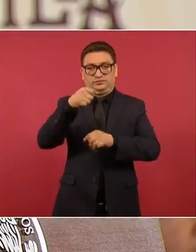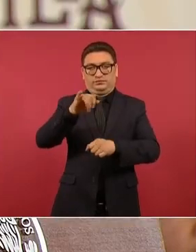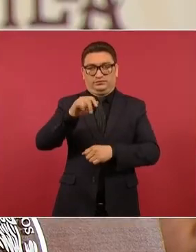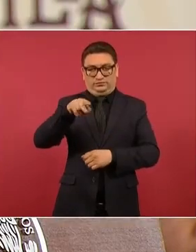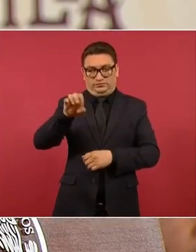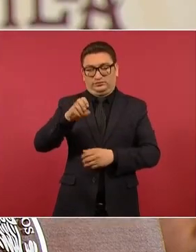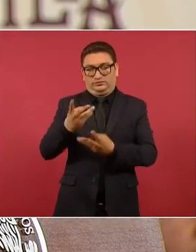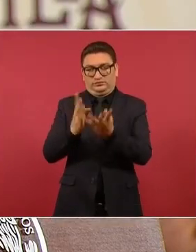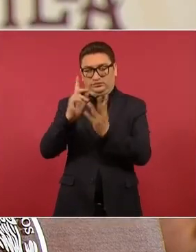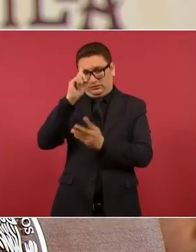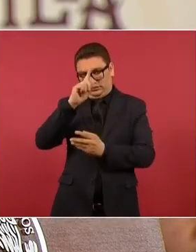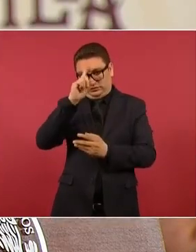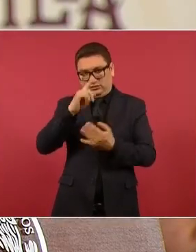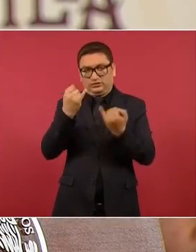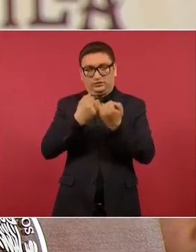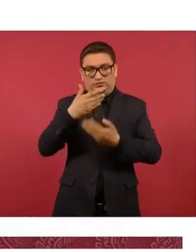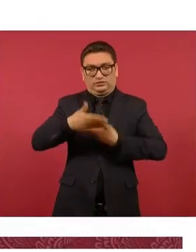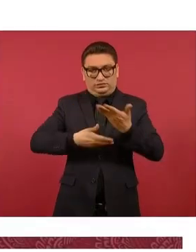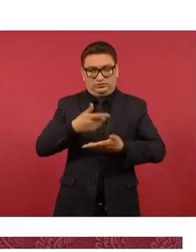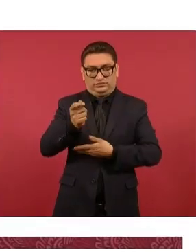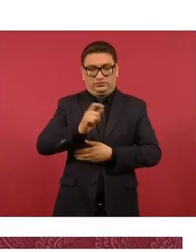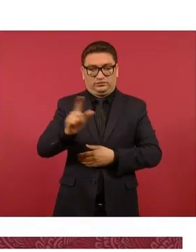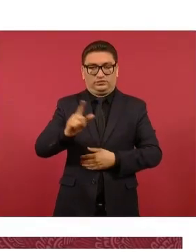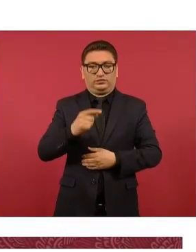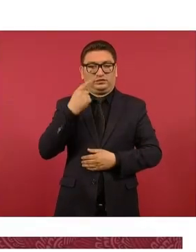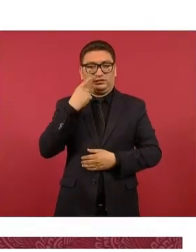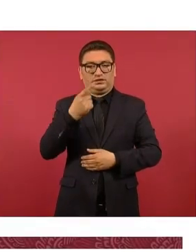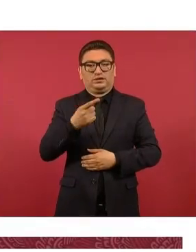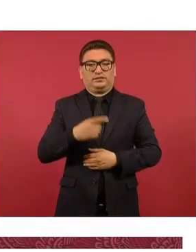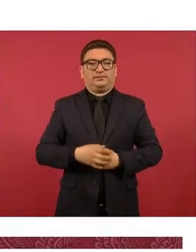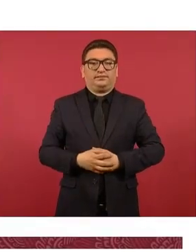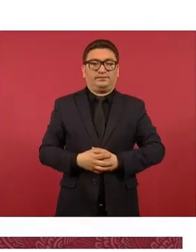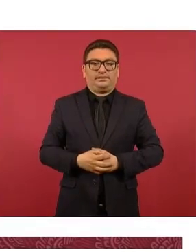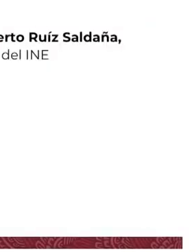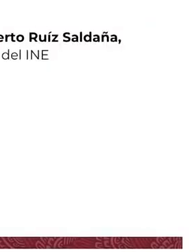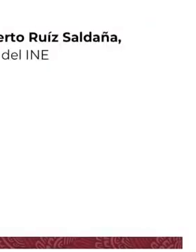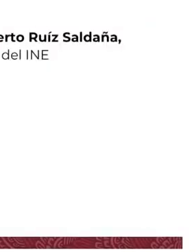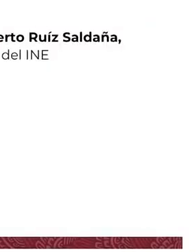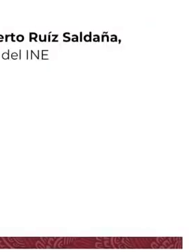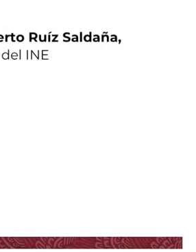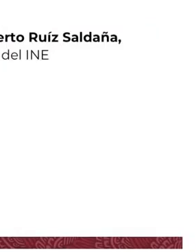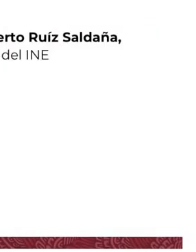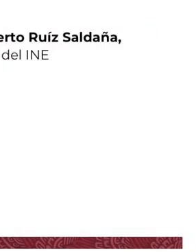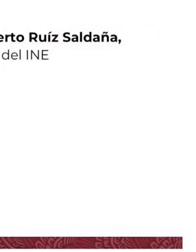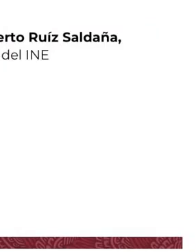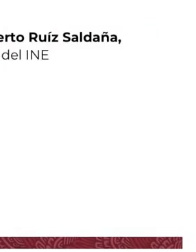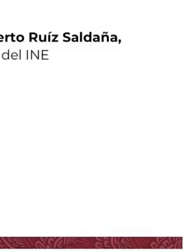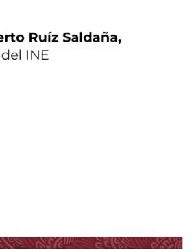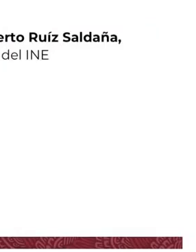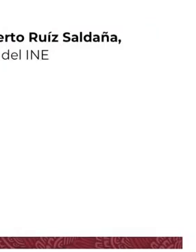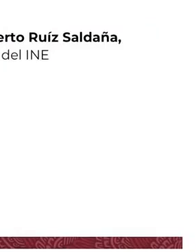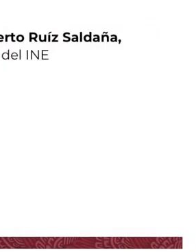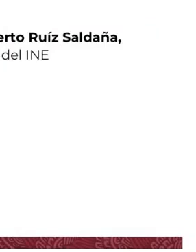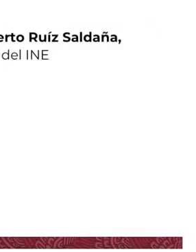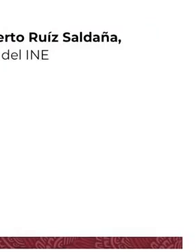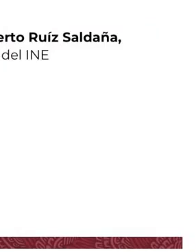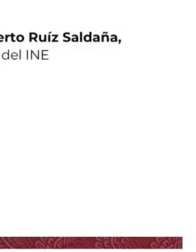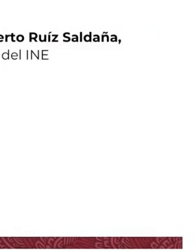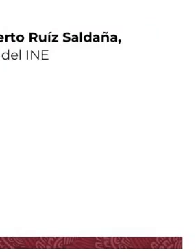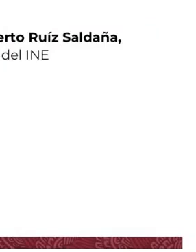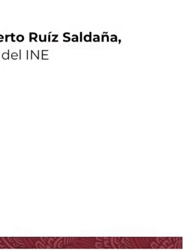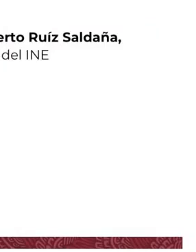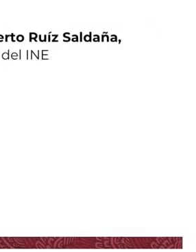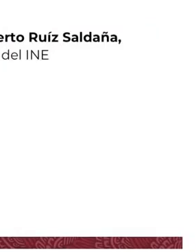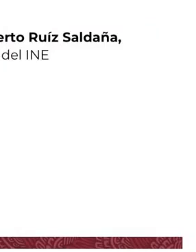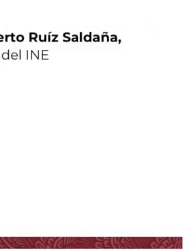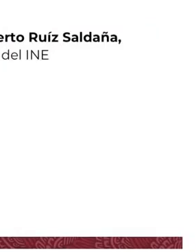otros integrantes del Servicio Profesional de Carrera que participaron fueron Luis Fernando Benítez Mejía. Aquí vamos a